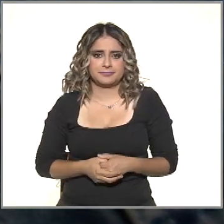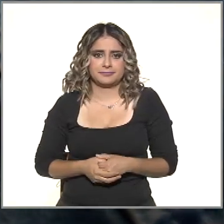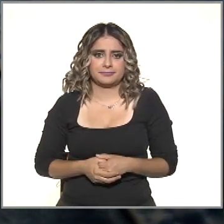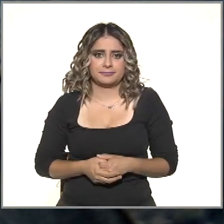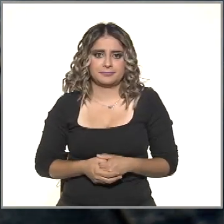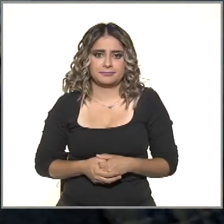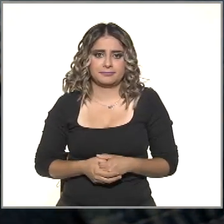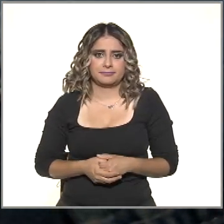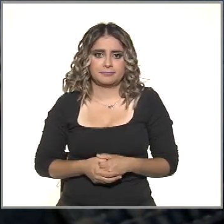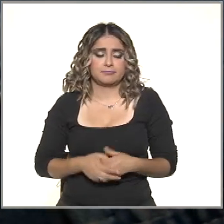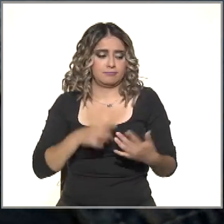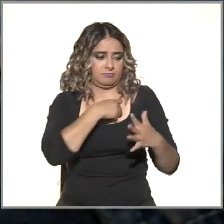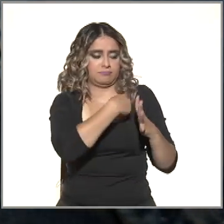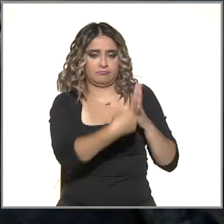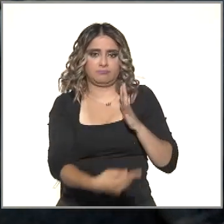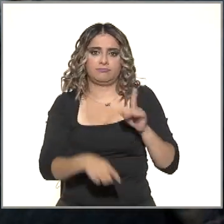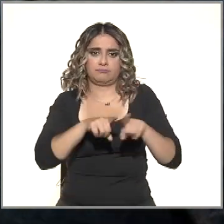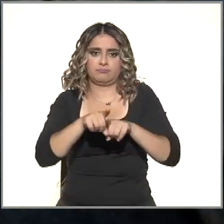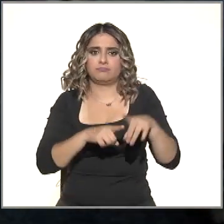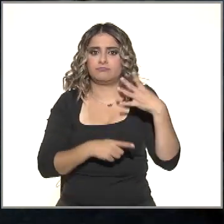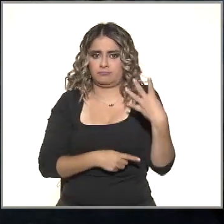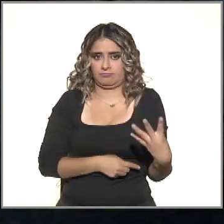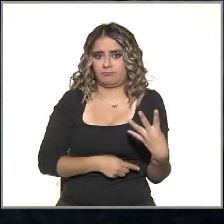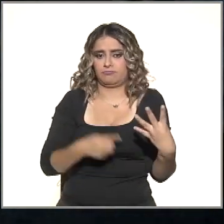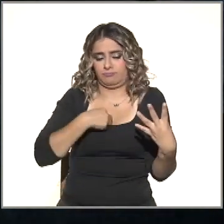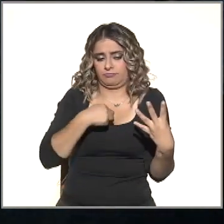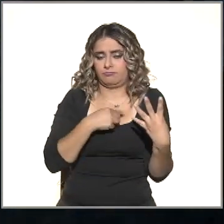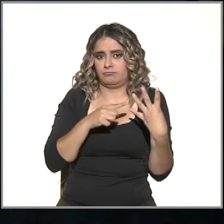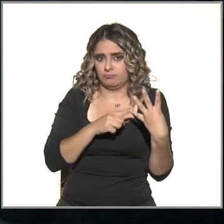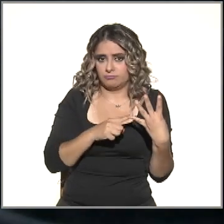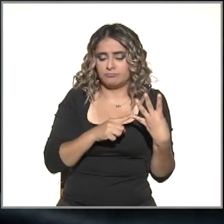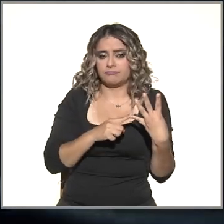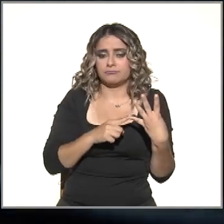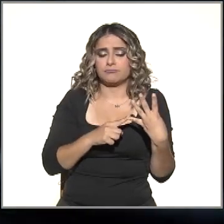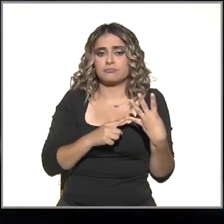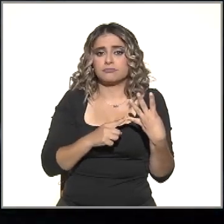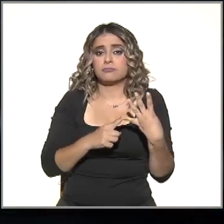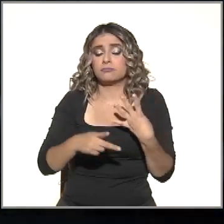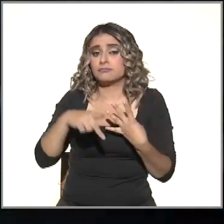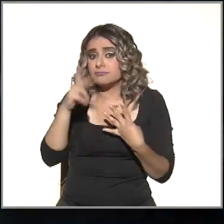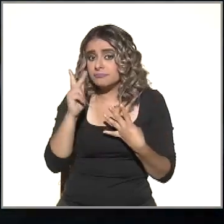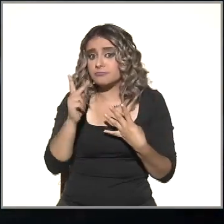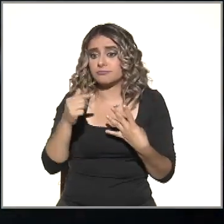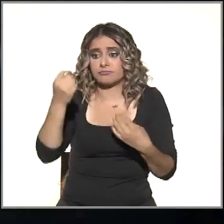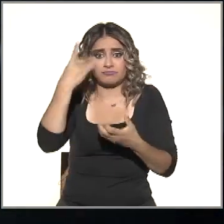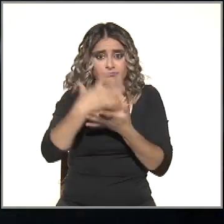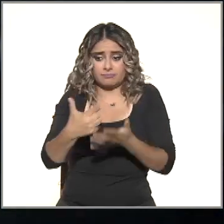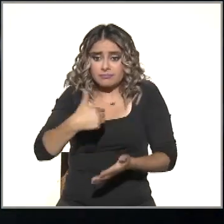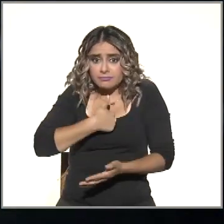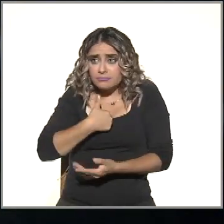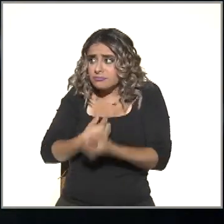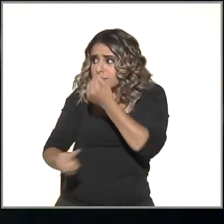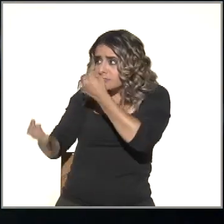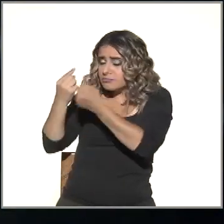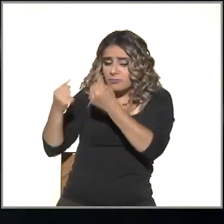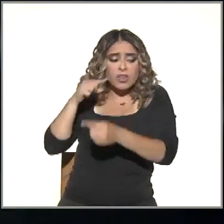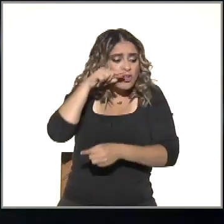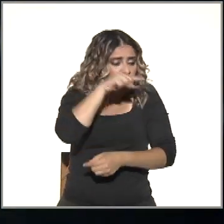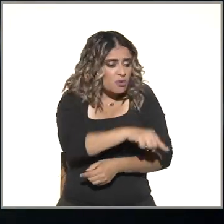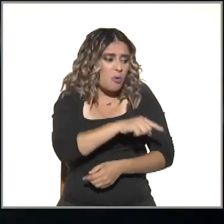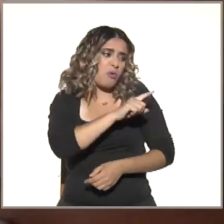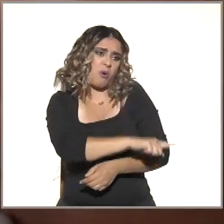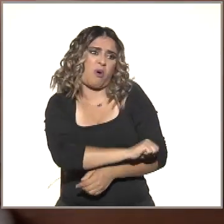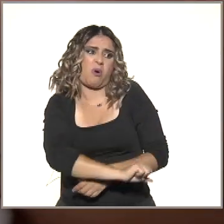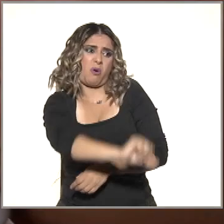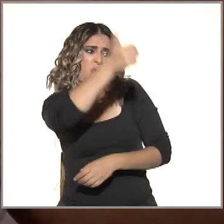Somos varios hermanos, somos 4 contándome a mí, pero solamente a mí me decía, ay, es que tú eres harina de otro